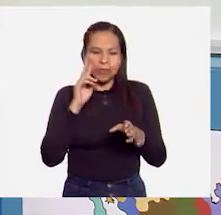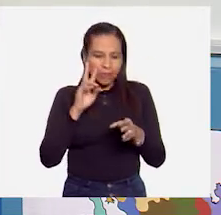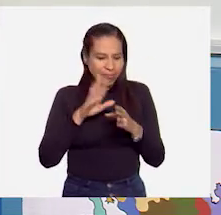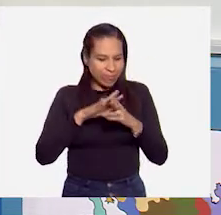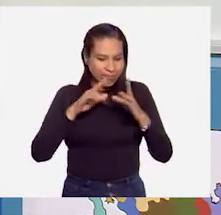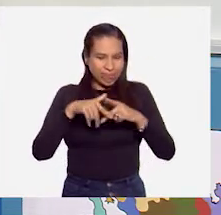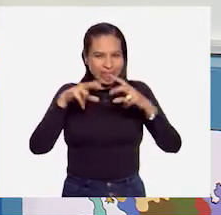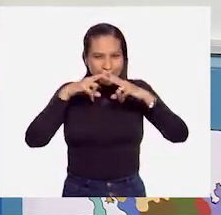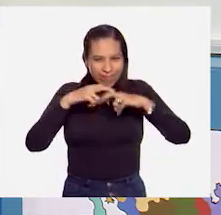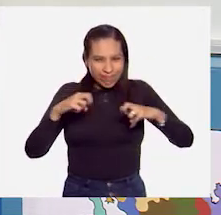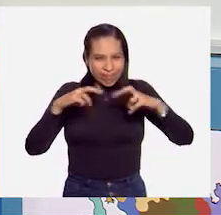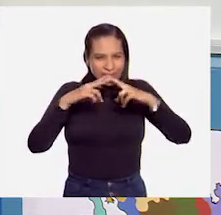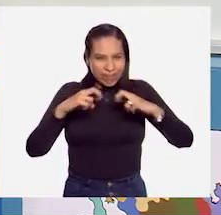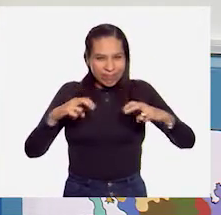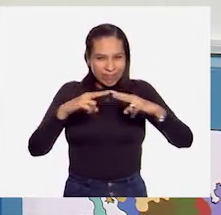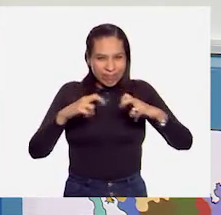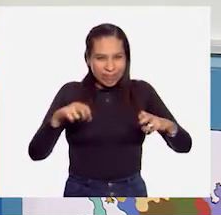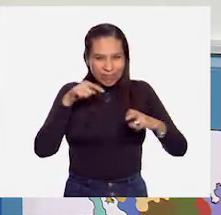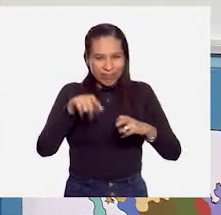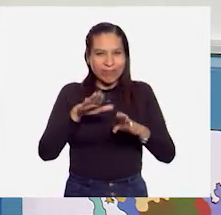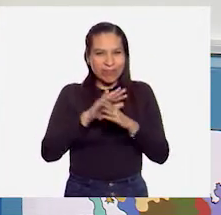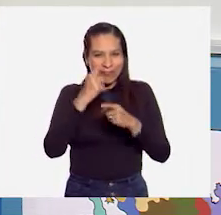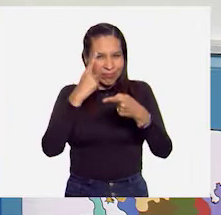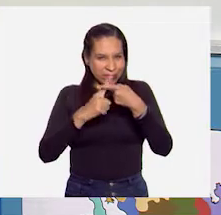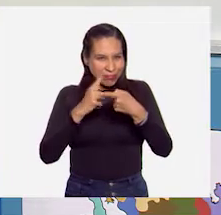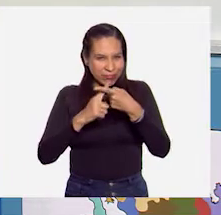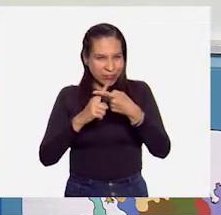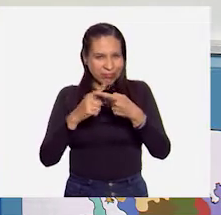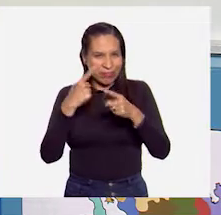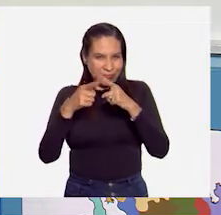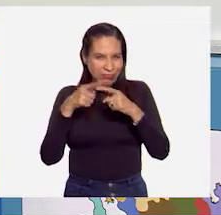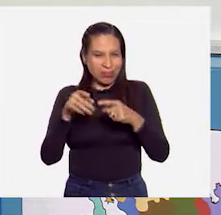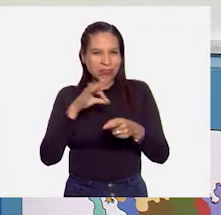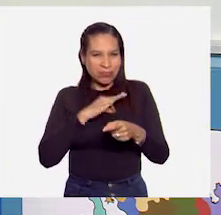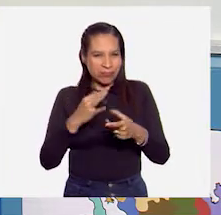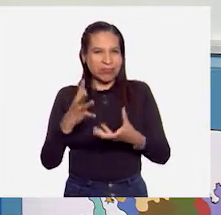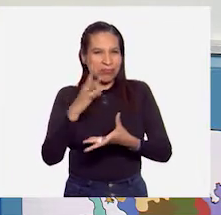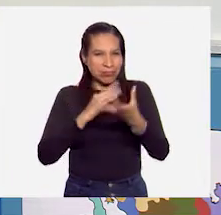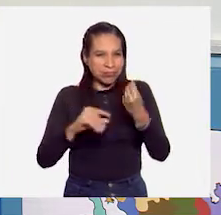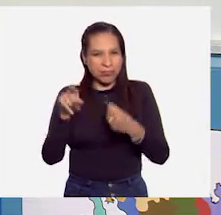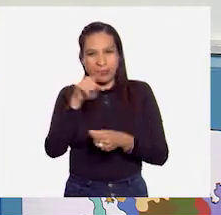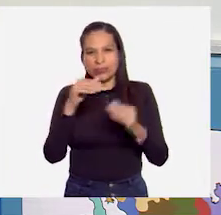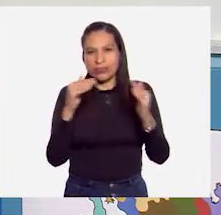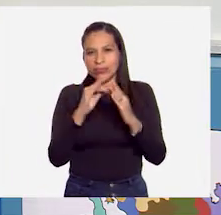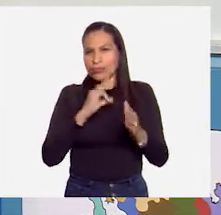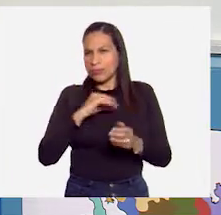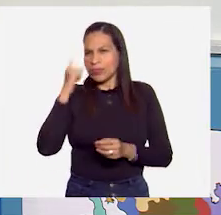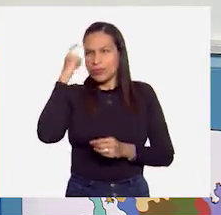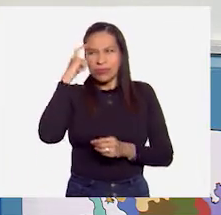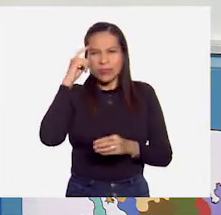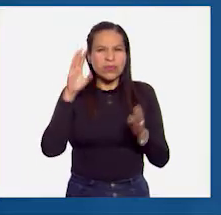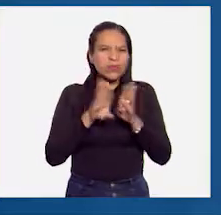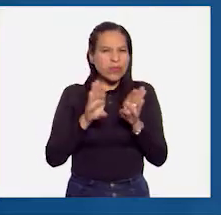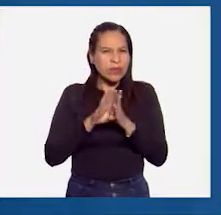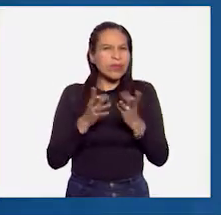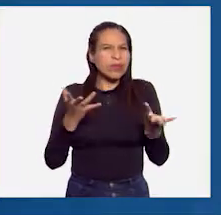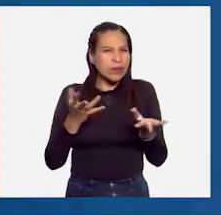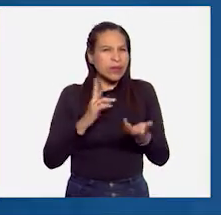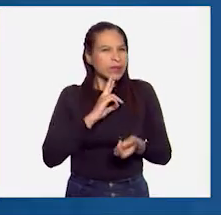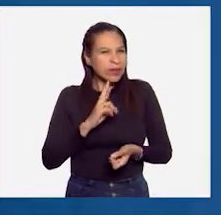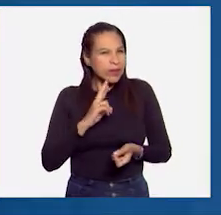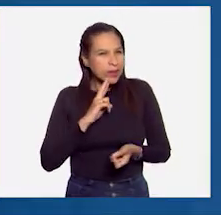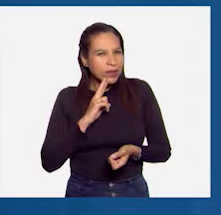esta operación para resolverla. ¿Ustedes en casa ya pensaron cómo resolverla?